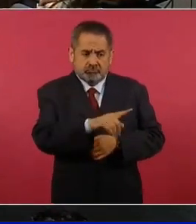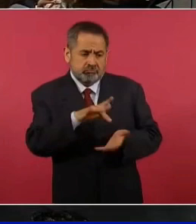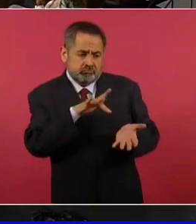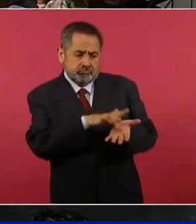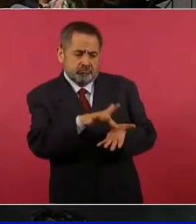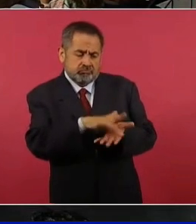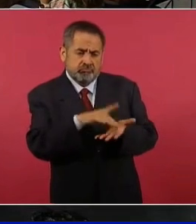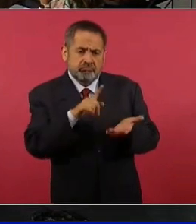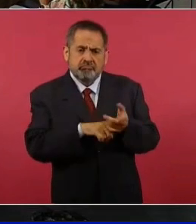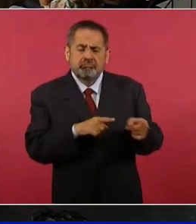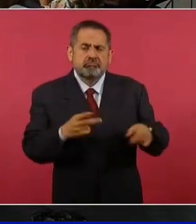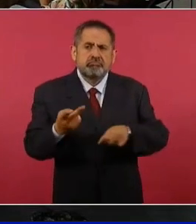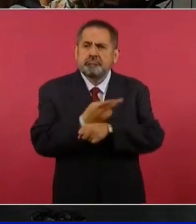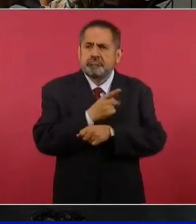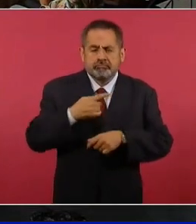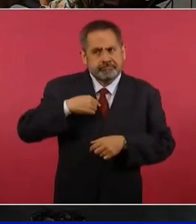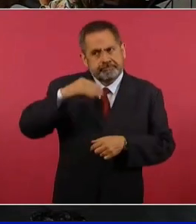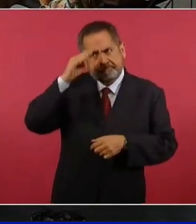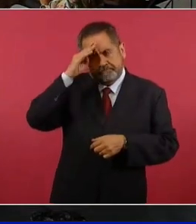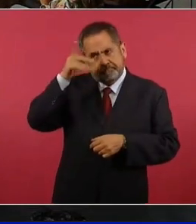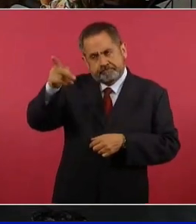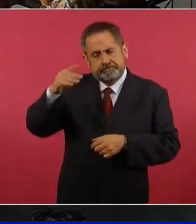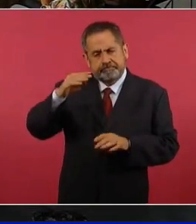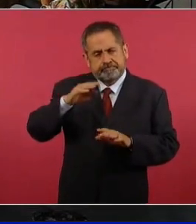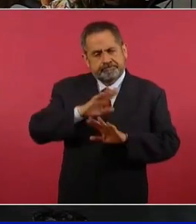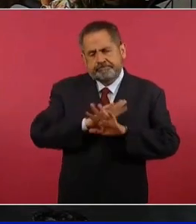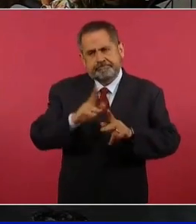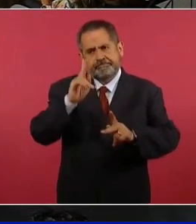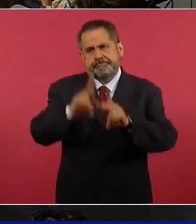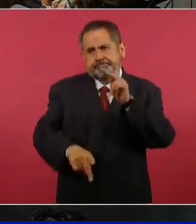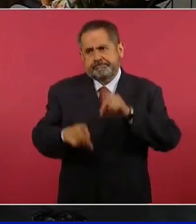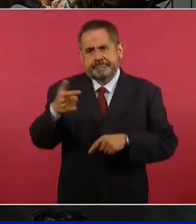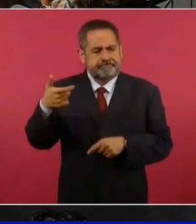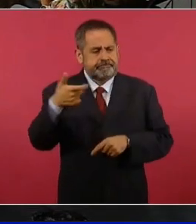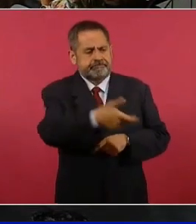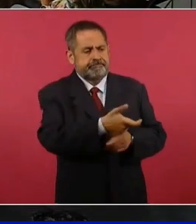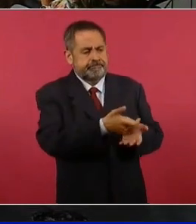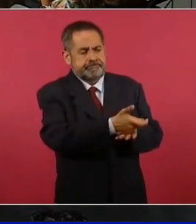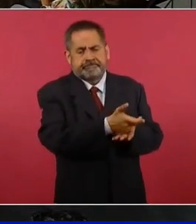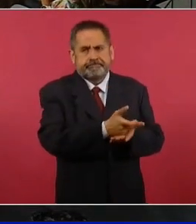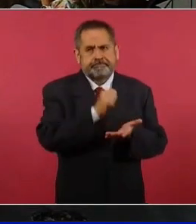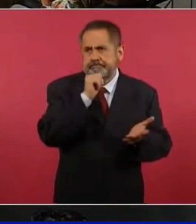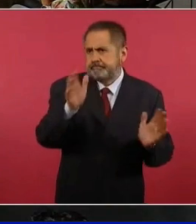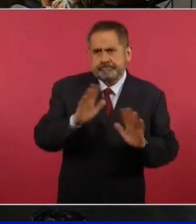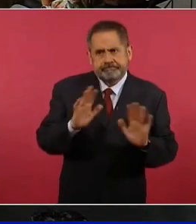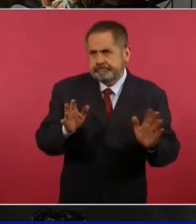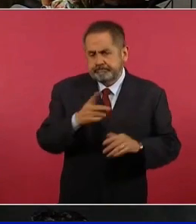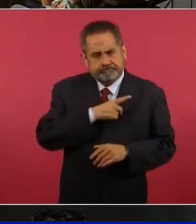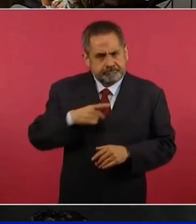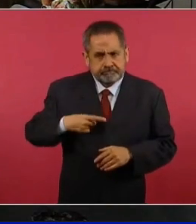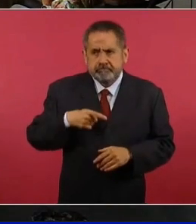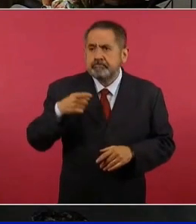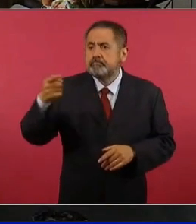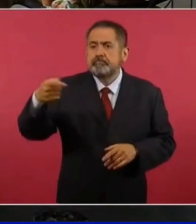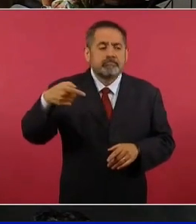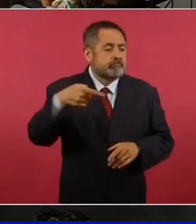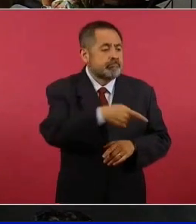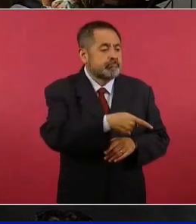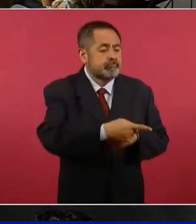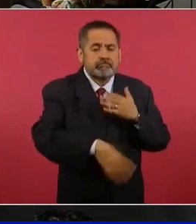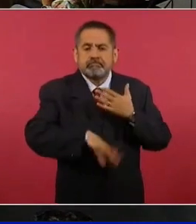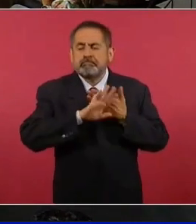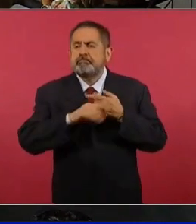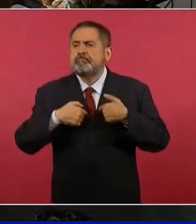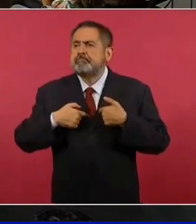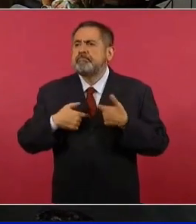organización y que considere suspender su apoyo financiero, pues va en contra de la no intervención.